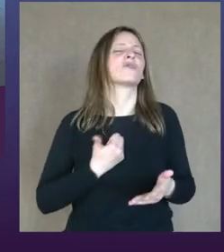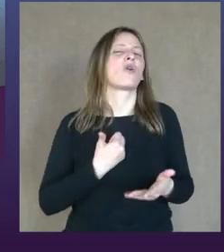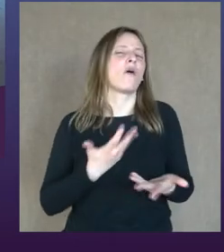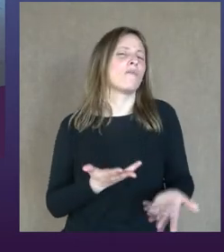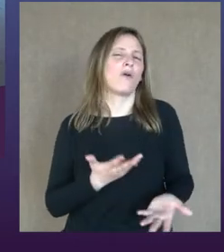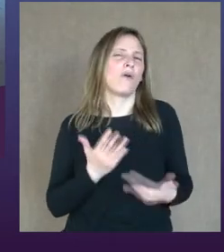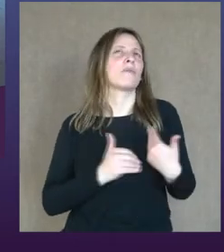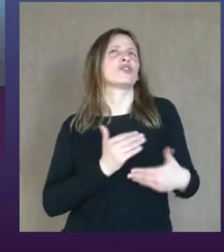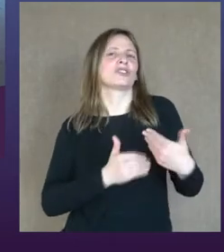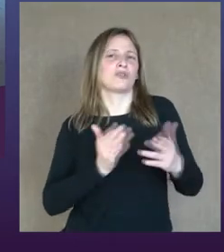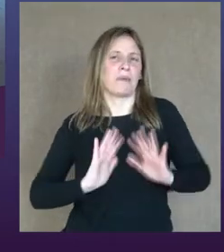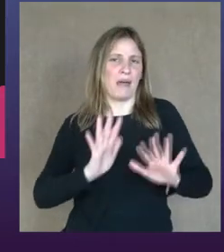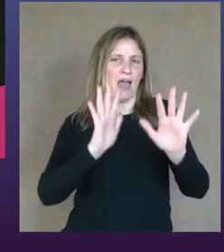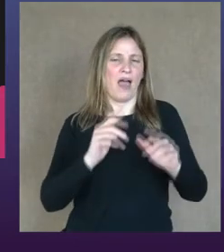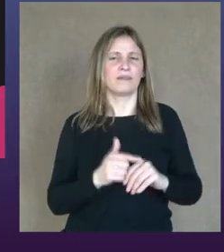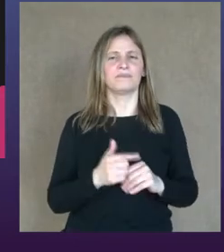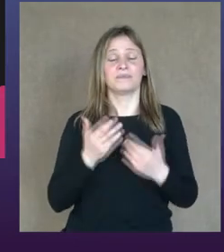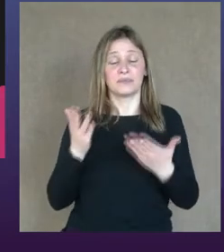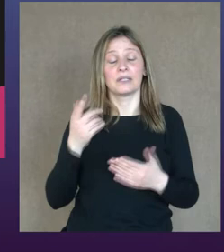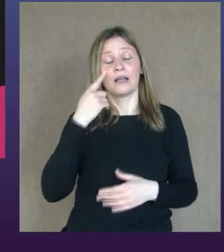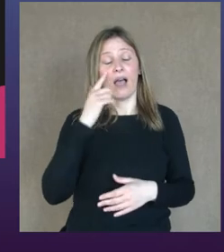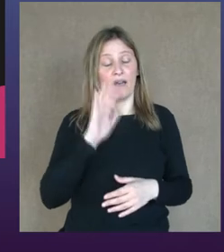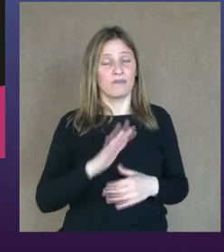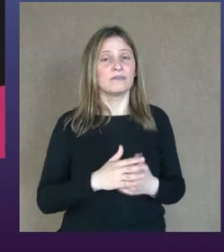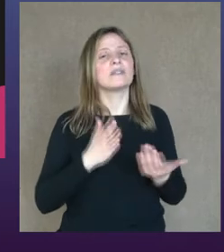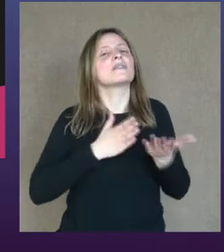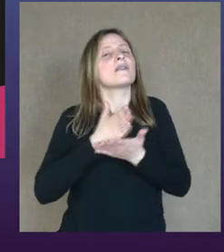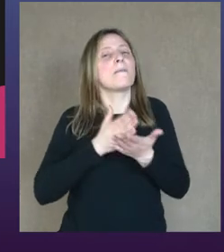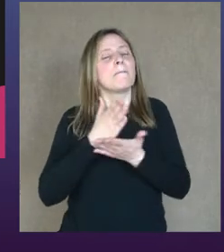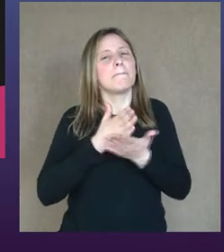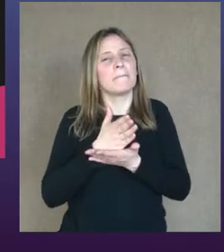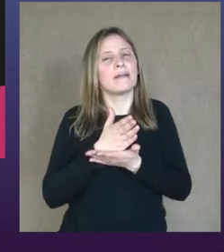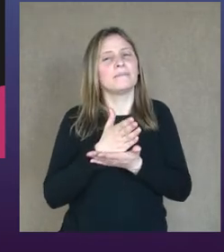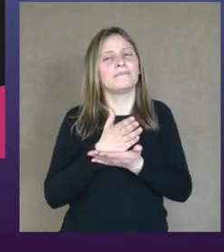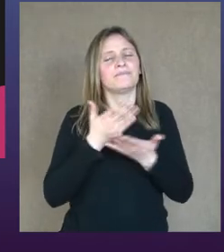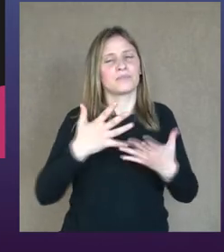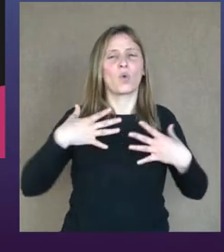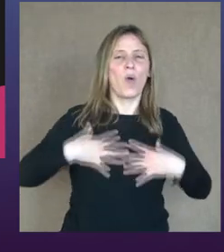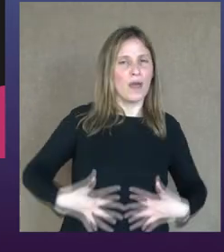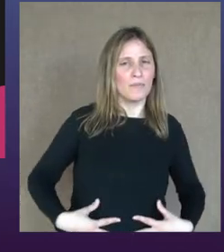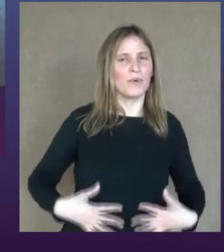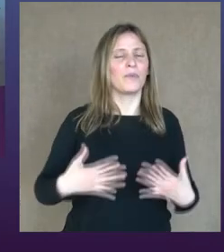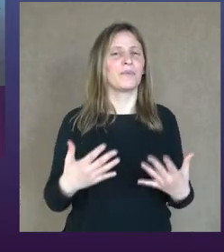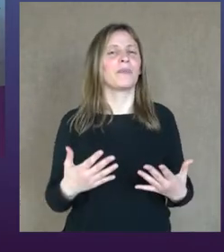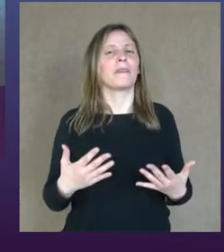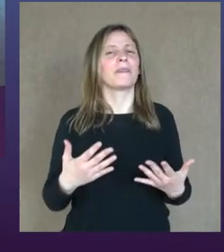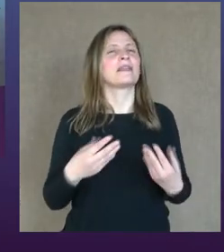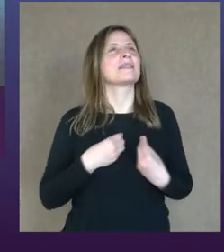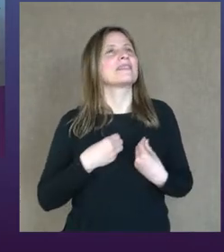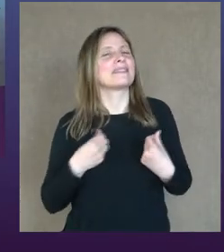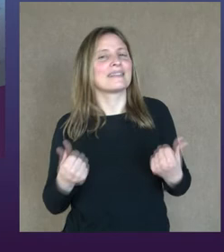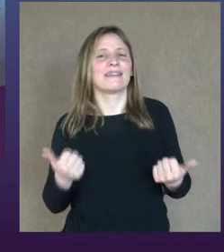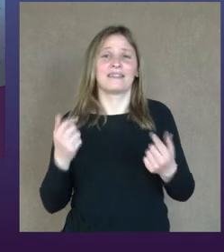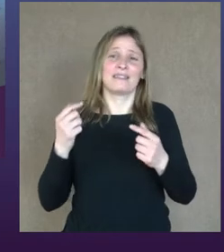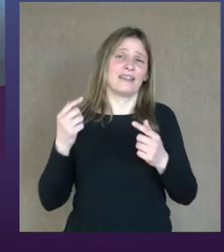vive un proceso? Verónica. A ver, es siempre, como somos humanos, viste que el cuerpo un día se siente de una manera, al